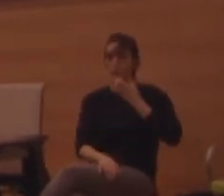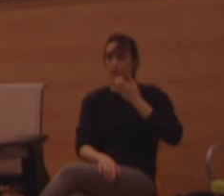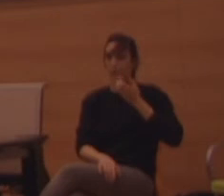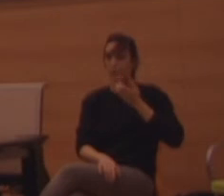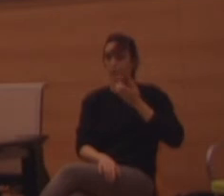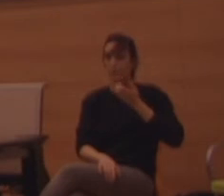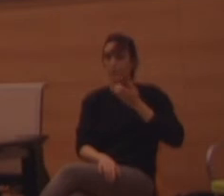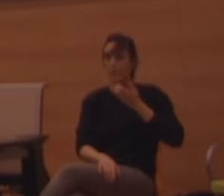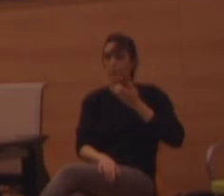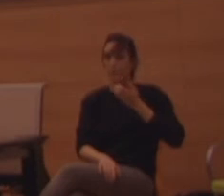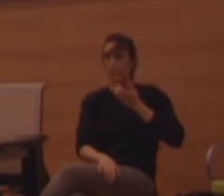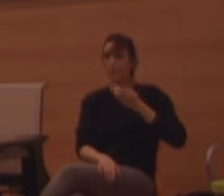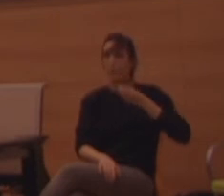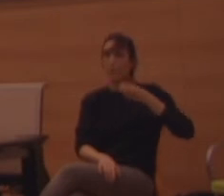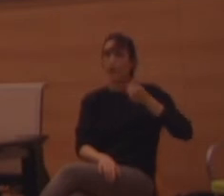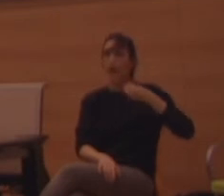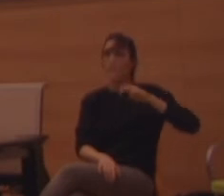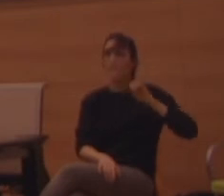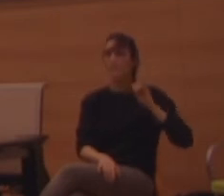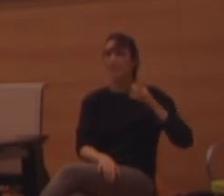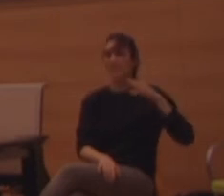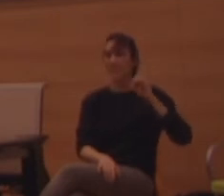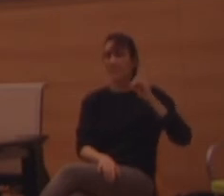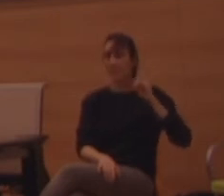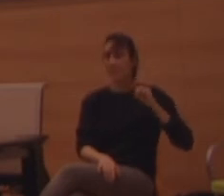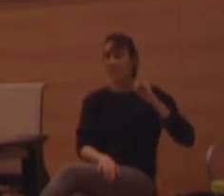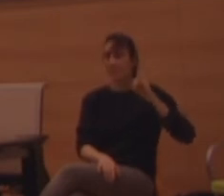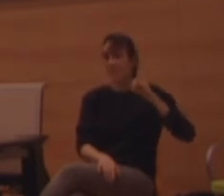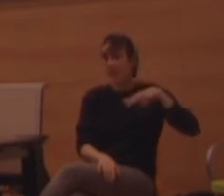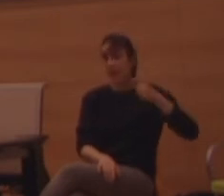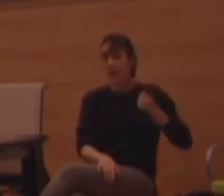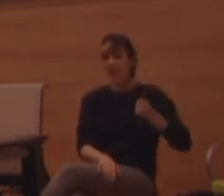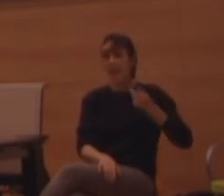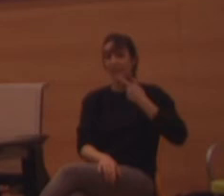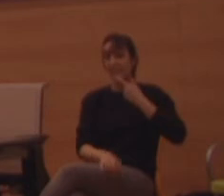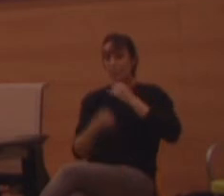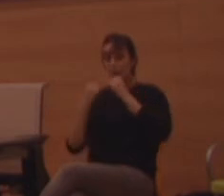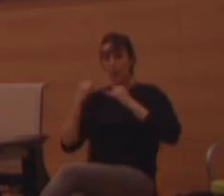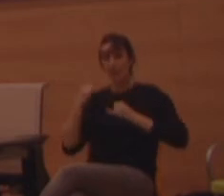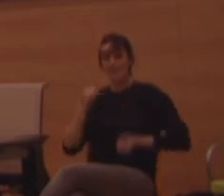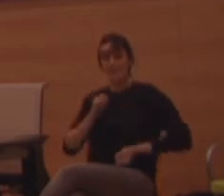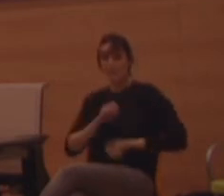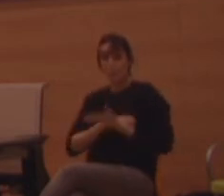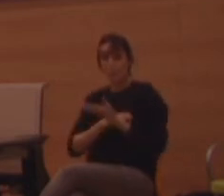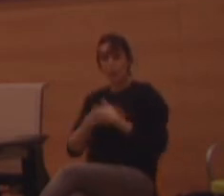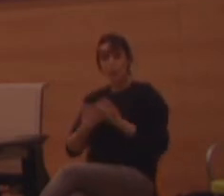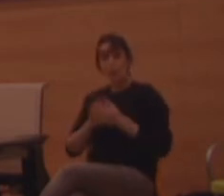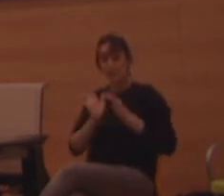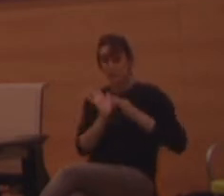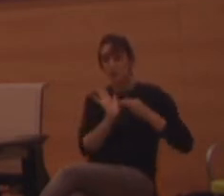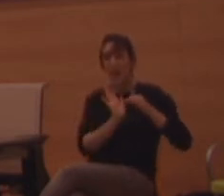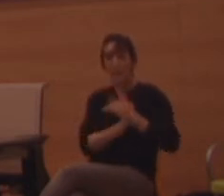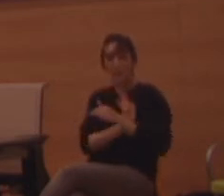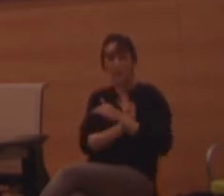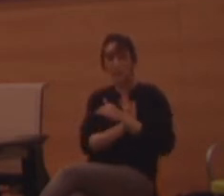llevar gentamicina, que lo que lleva también es vancomicina, lo que pasa es que se le sacaron al mercado cuando la crisis y los apósitos estos de gentamicina, que son más